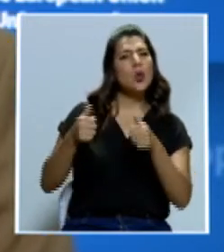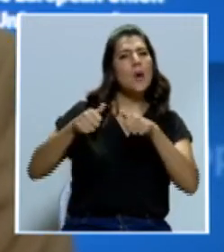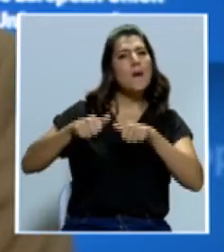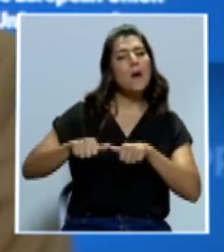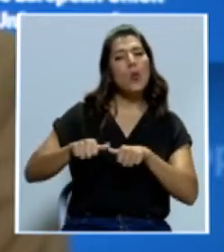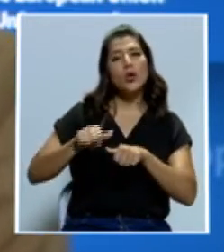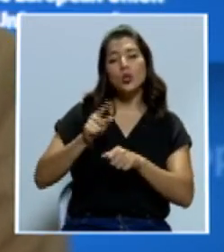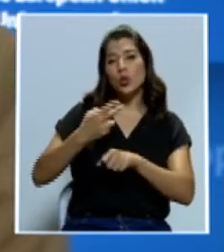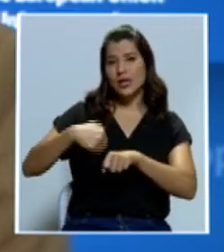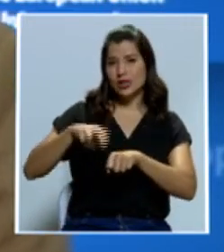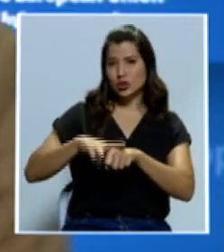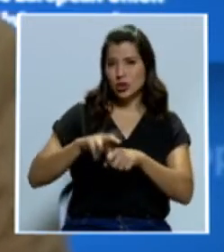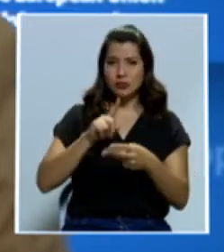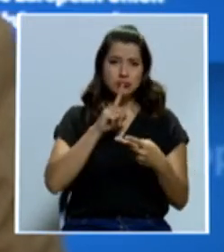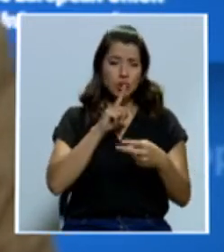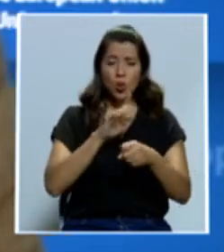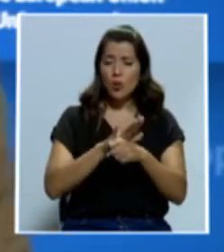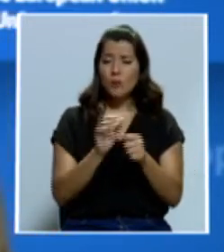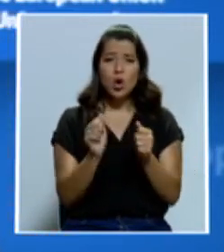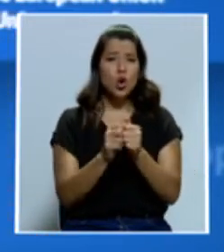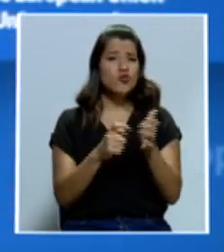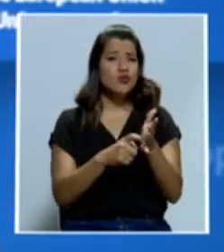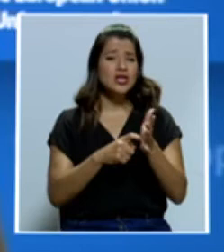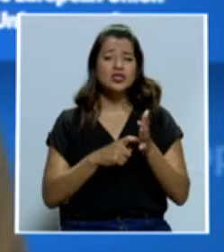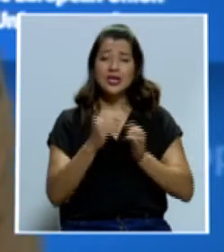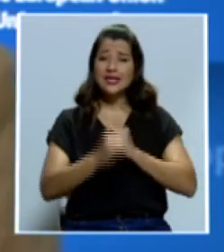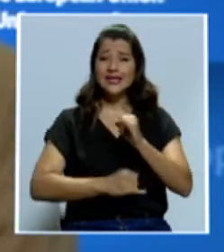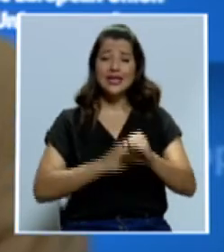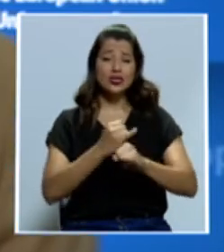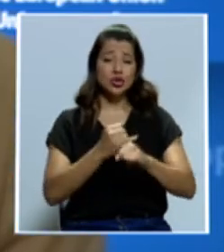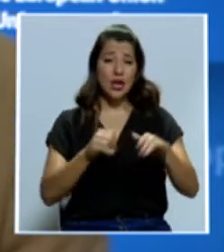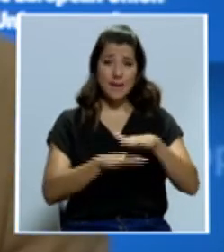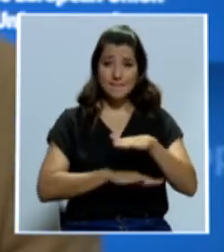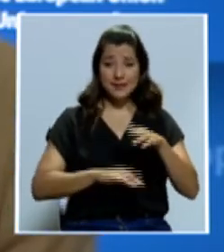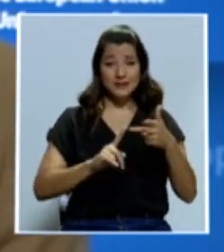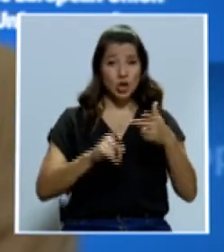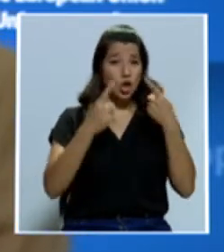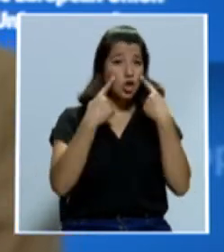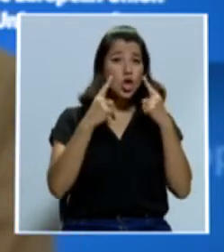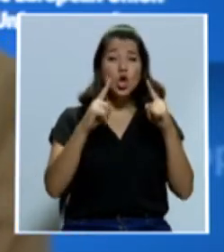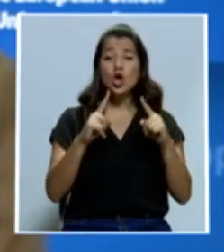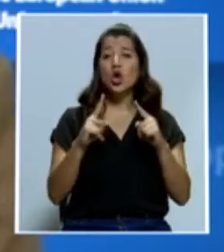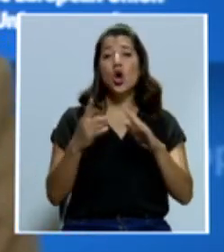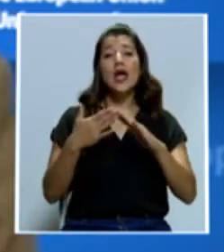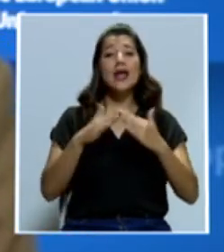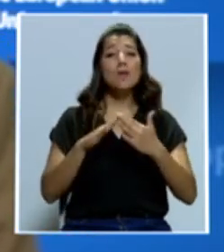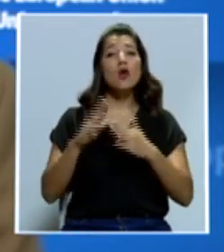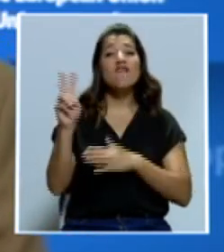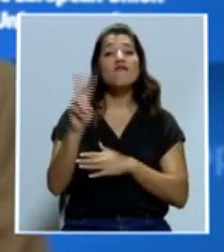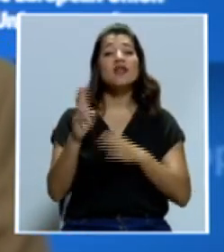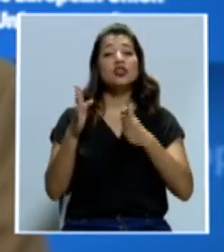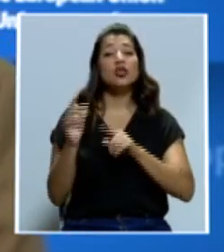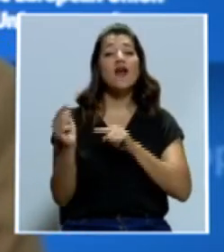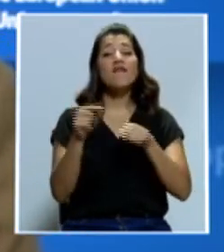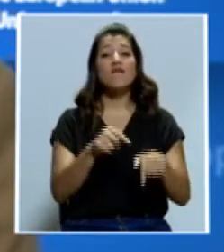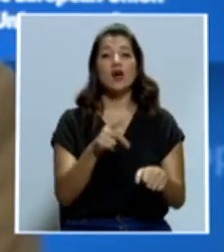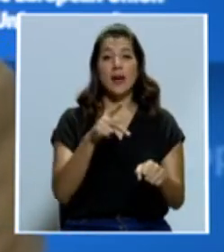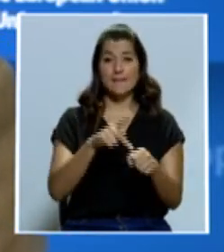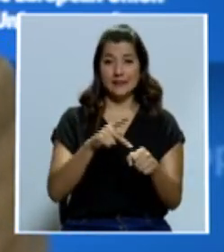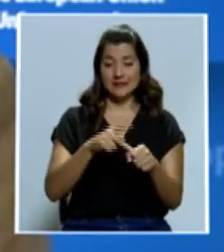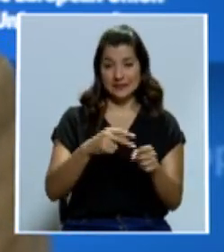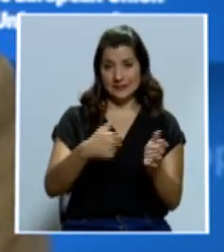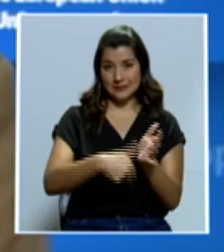no se cumplió con los estándares internacionales mínimos y tampoco se logró movilizar al pueblo venezolano a participar.